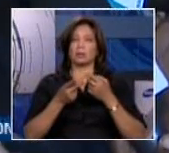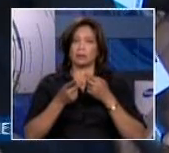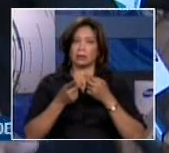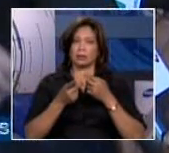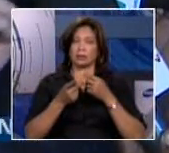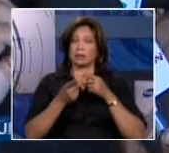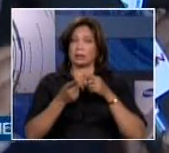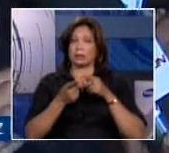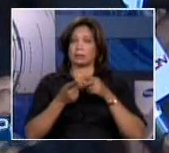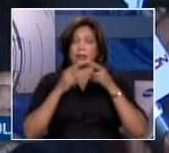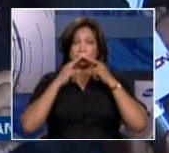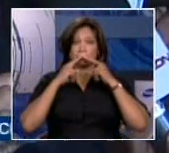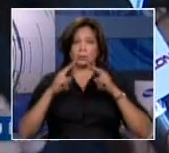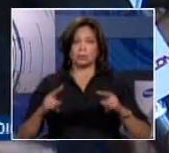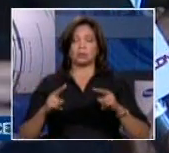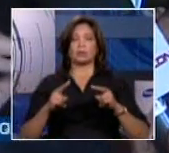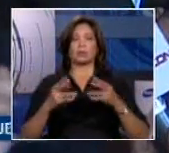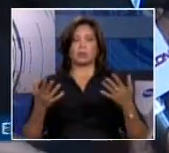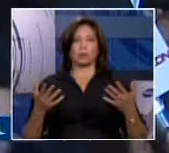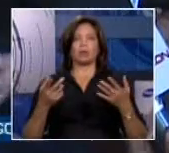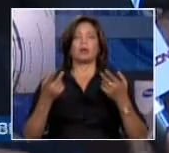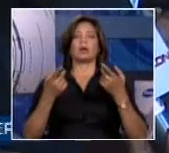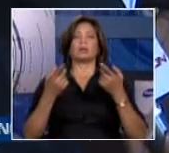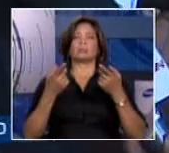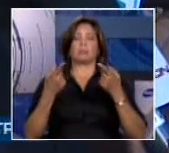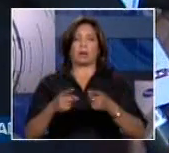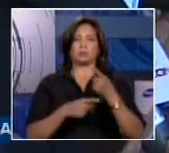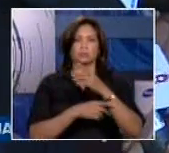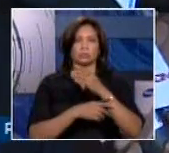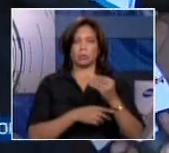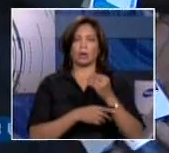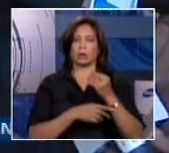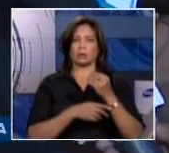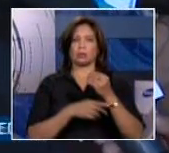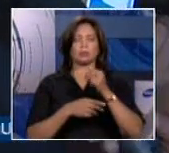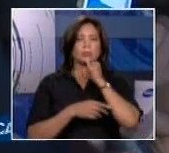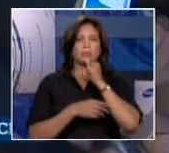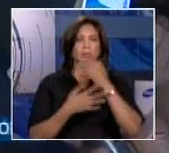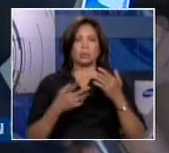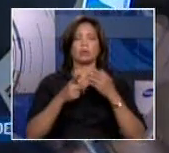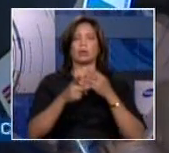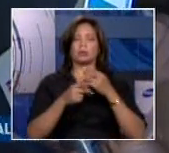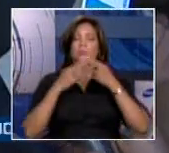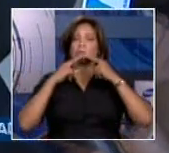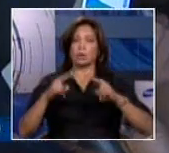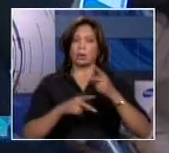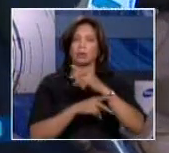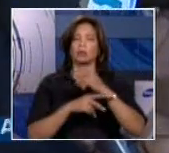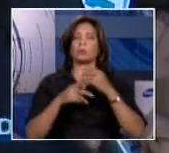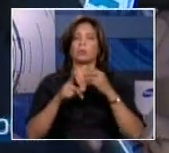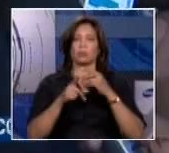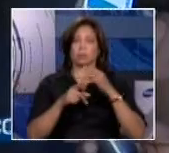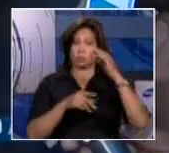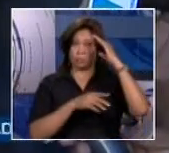del inocente, del que está revestido de ese estado de presunción de inocencia, como lo es